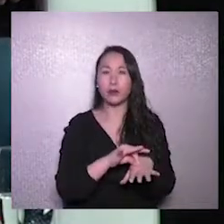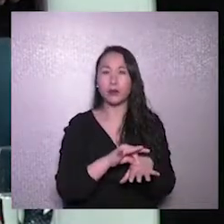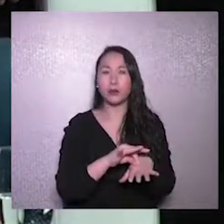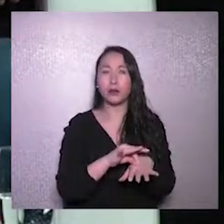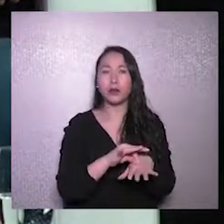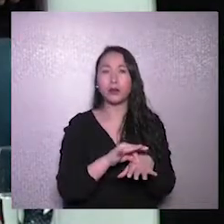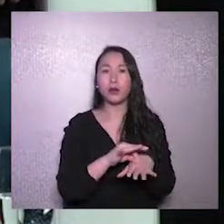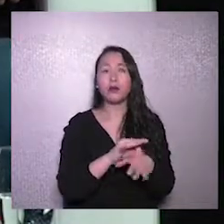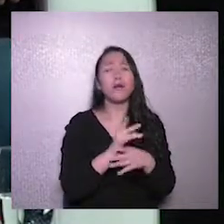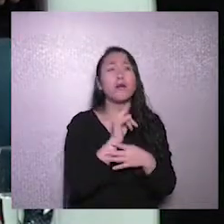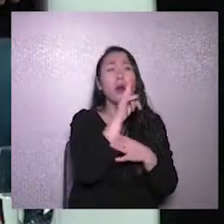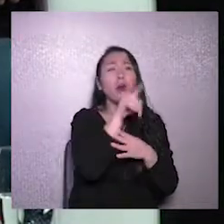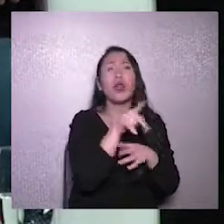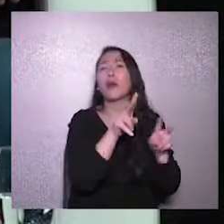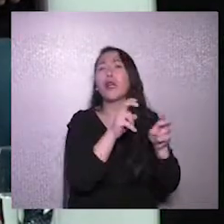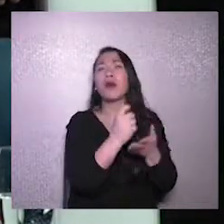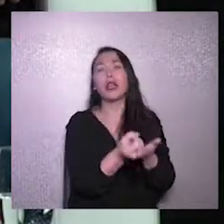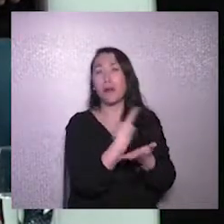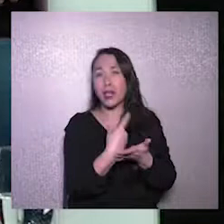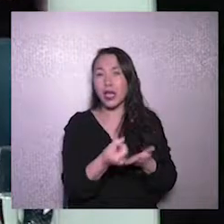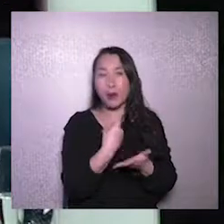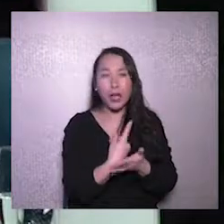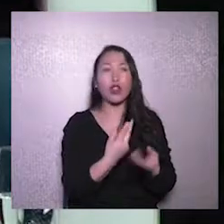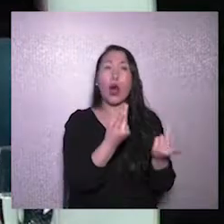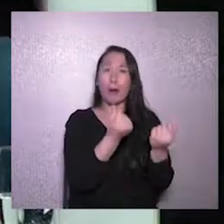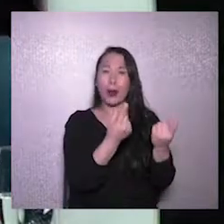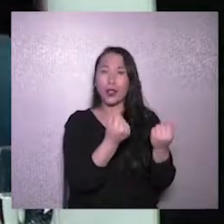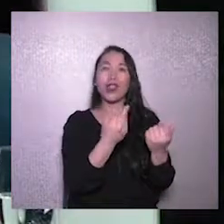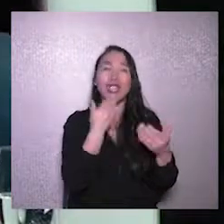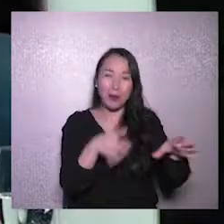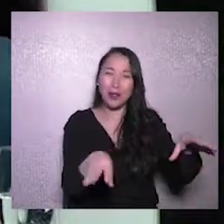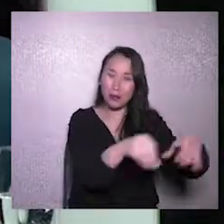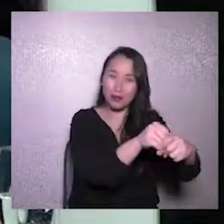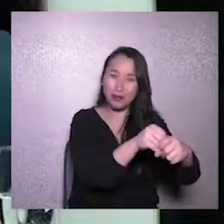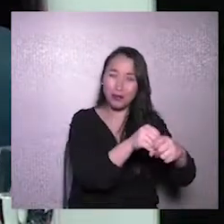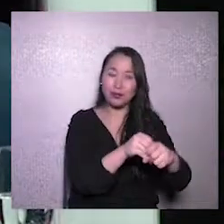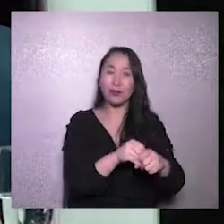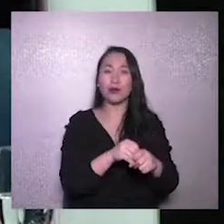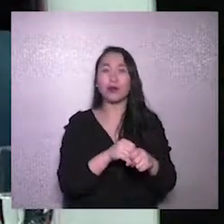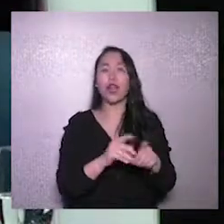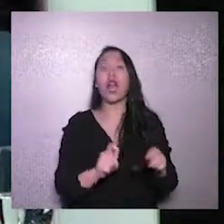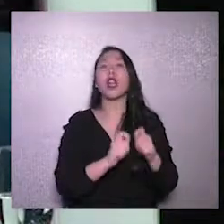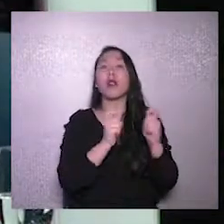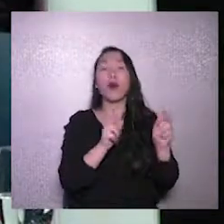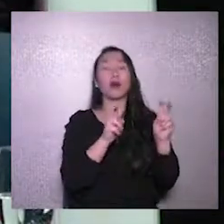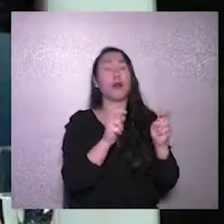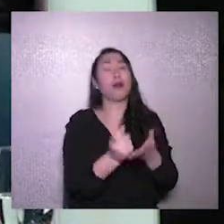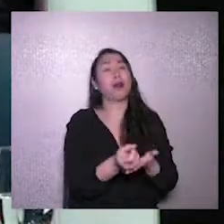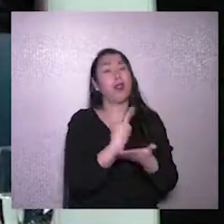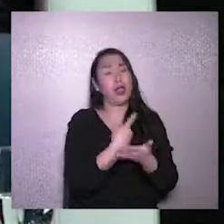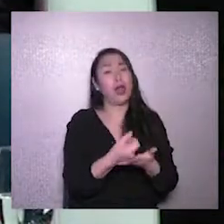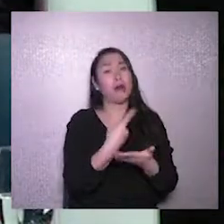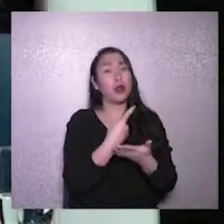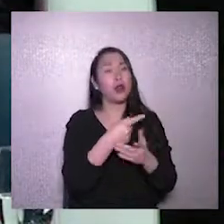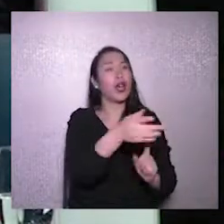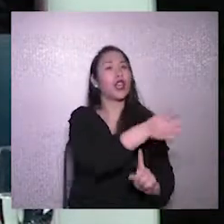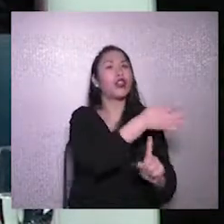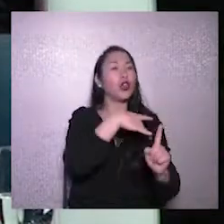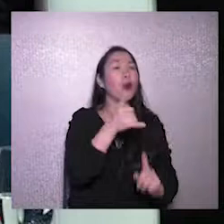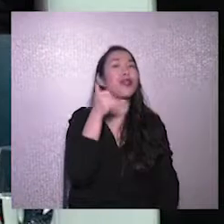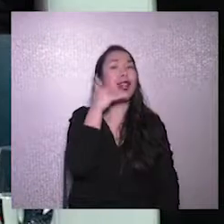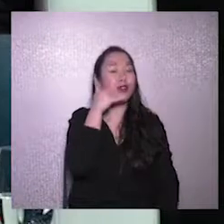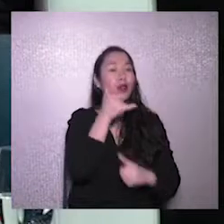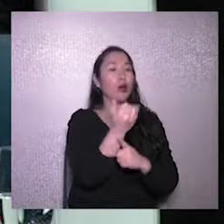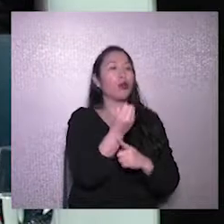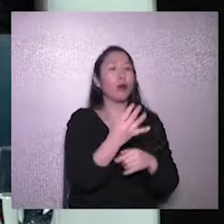consultas respecto a farmacia, consultas respecto a precio, armar un tema de precio de medicamentos en torno a un teléfono